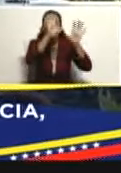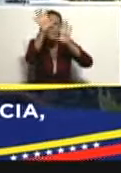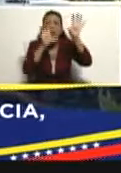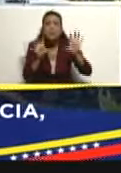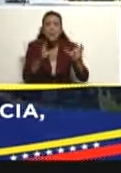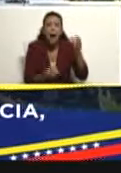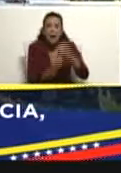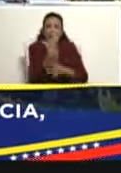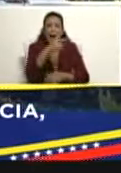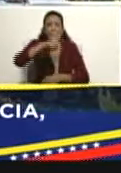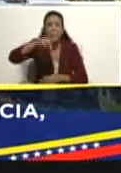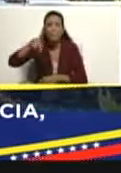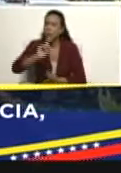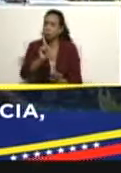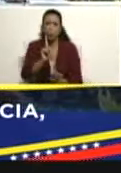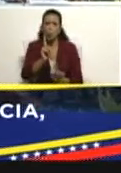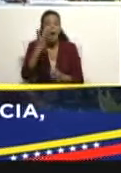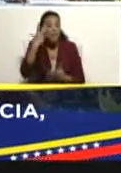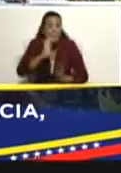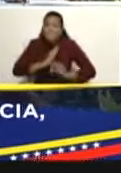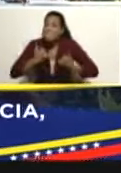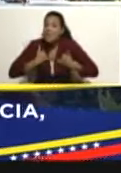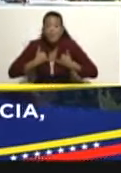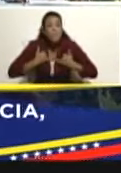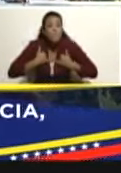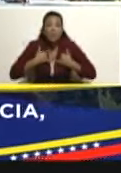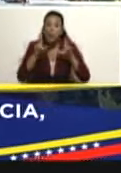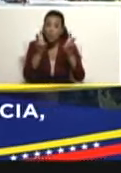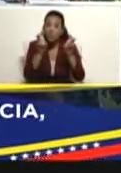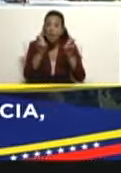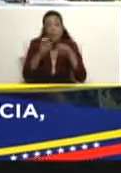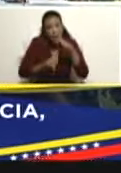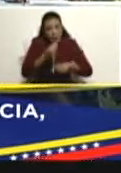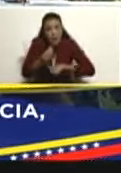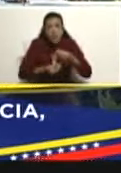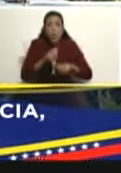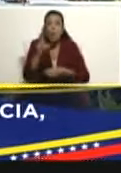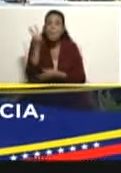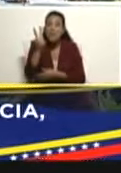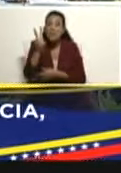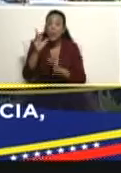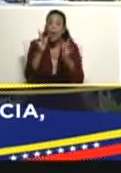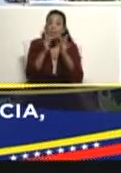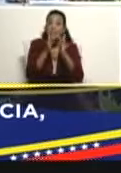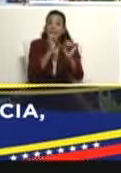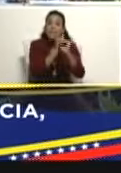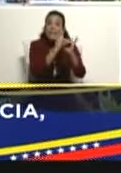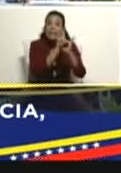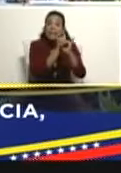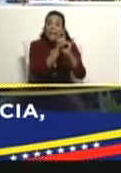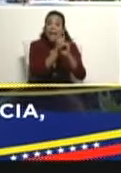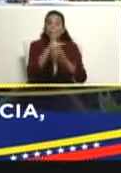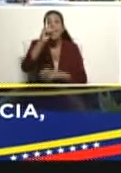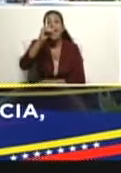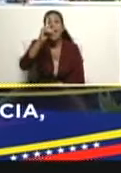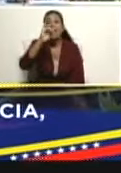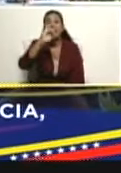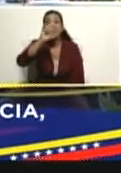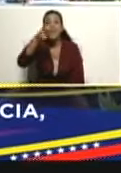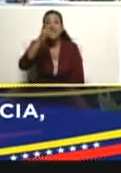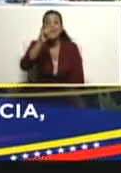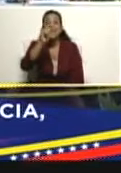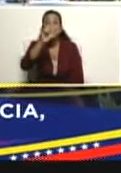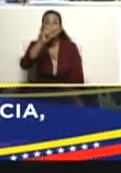malo, para lo perverso. Eso es el primer tema que quería comentar sobre la Venezuela digital. Confío en ustedes. Ustedes